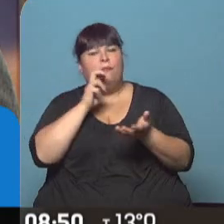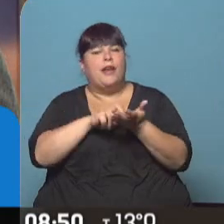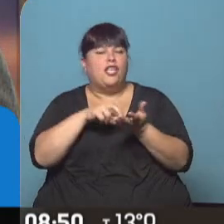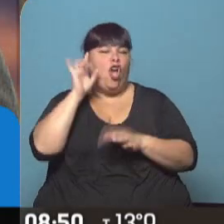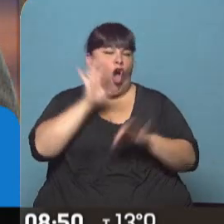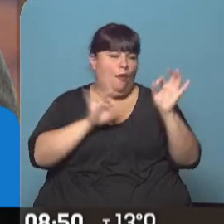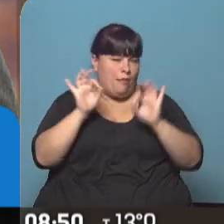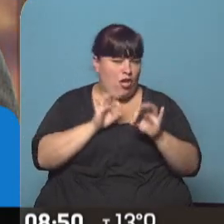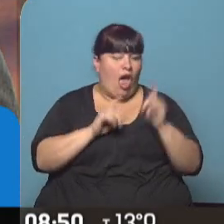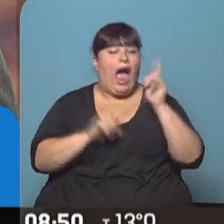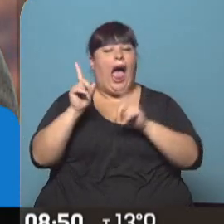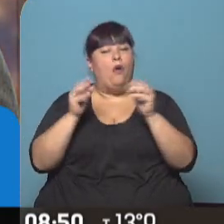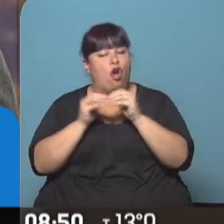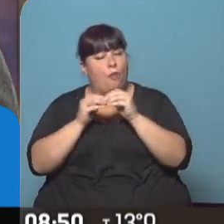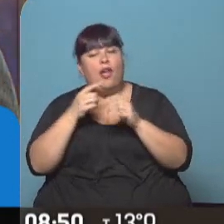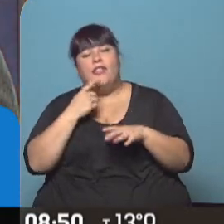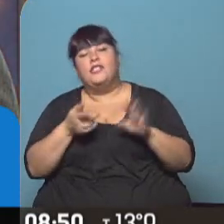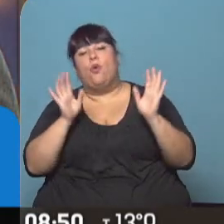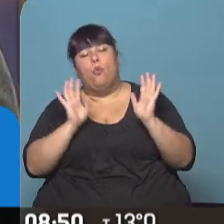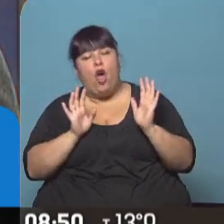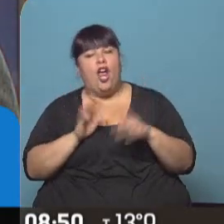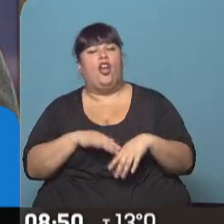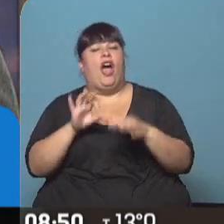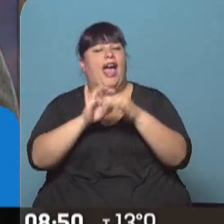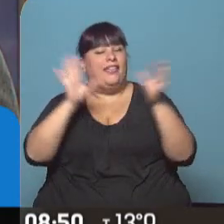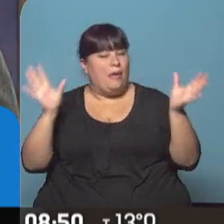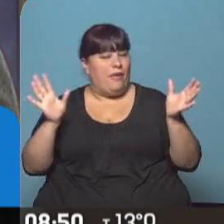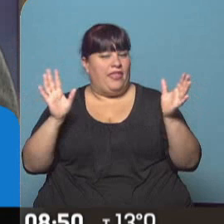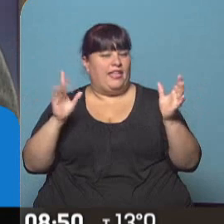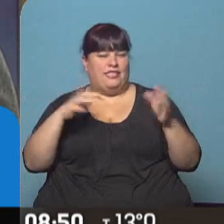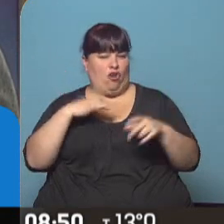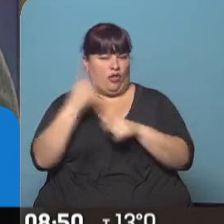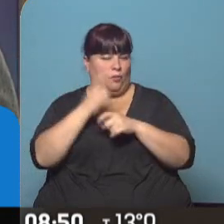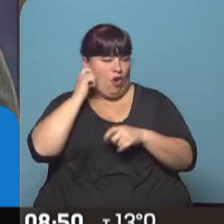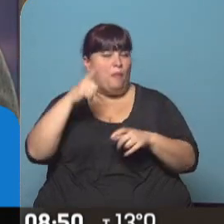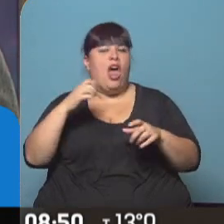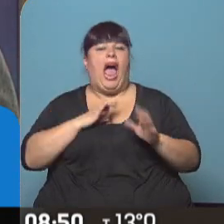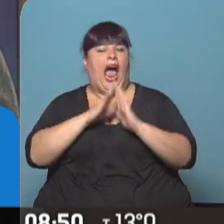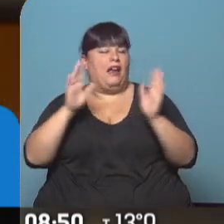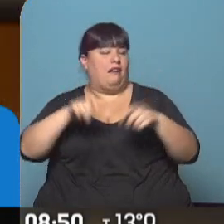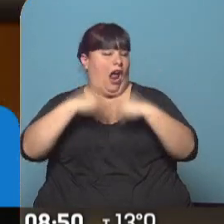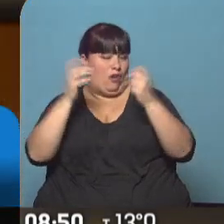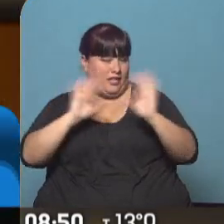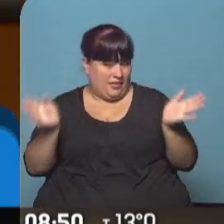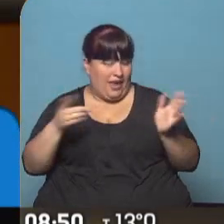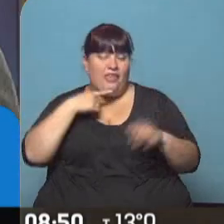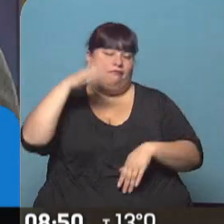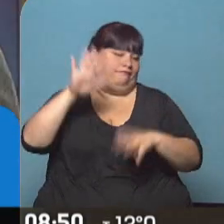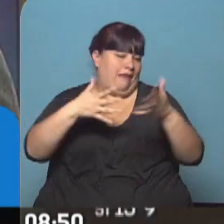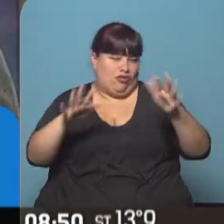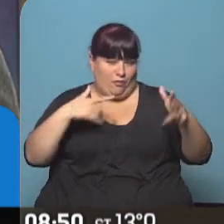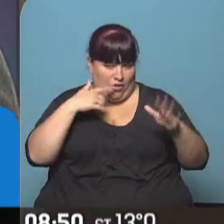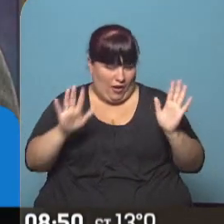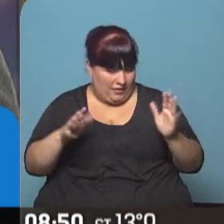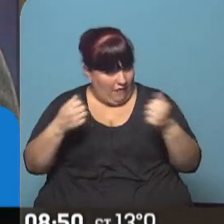opinión. Y algunos colegas decían, bueno, la independencia no se va a concretar, pero el daño está hecho, decían. Palabra más, palabra